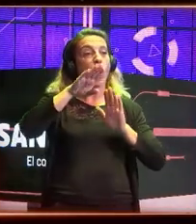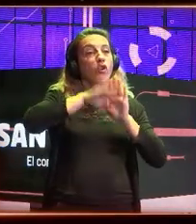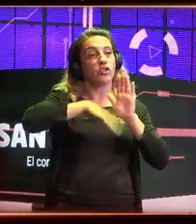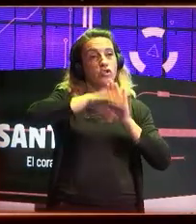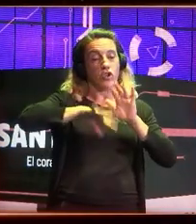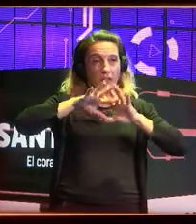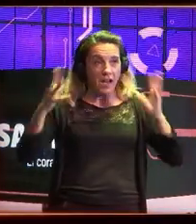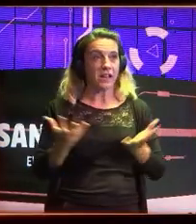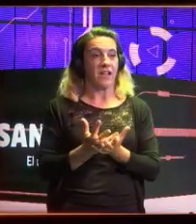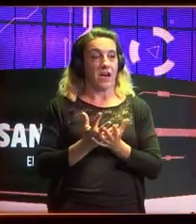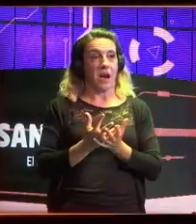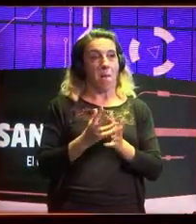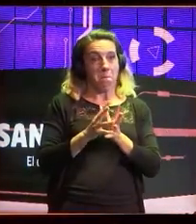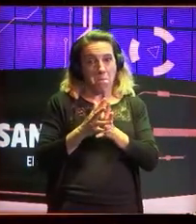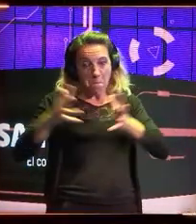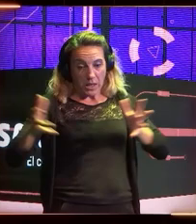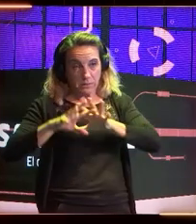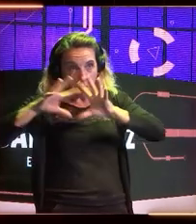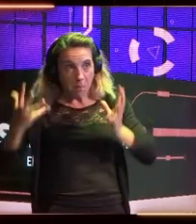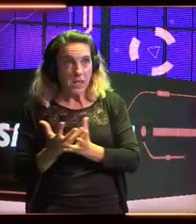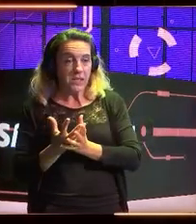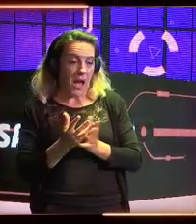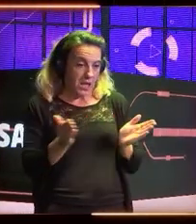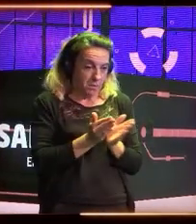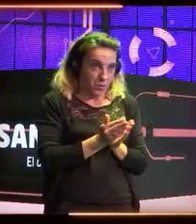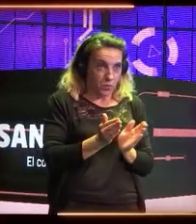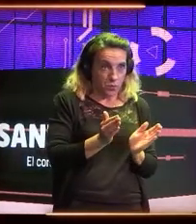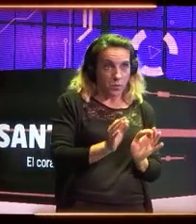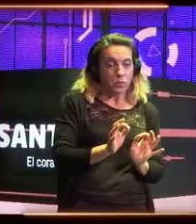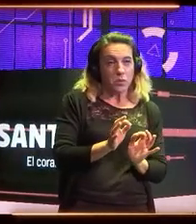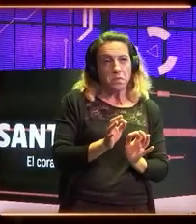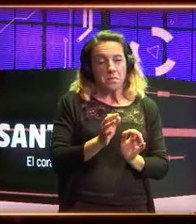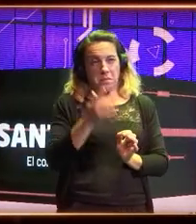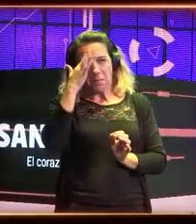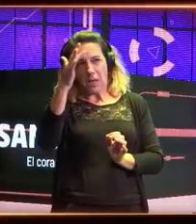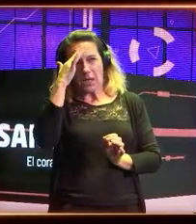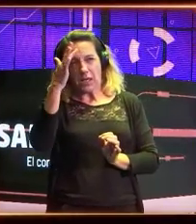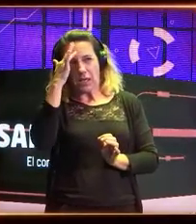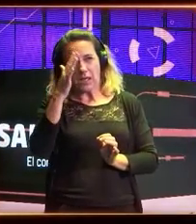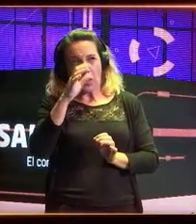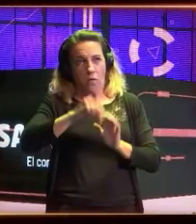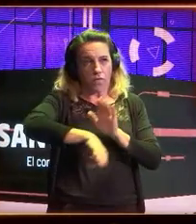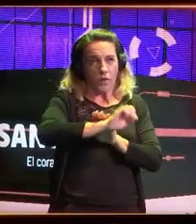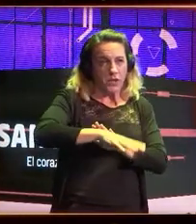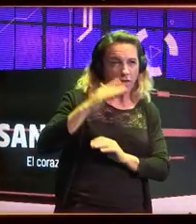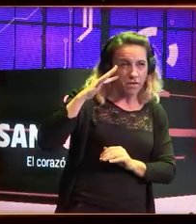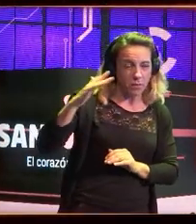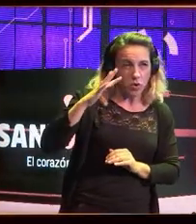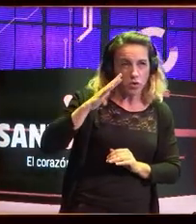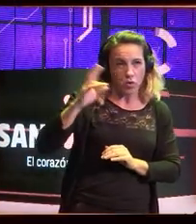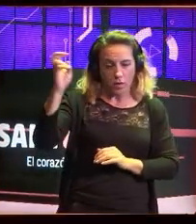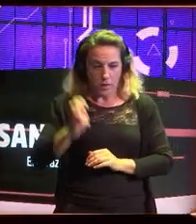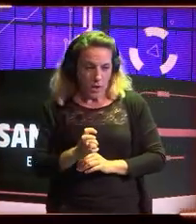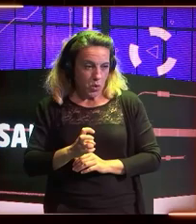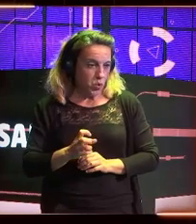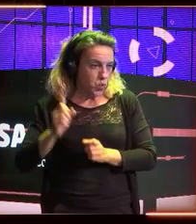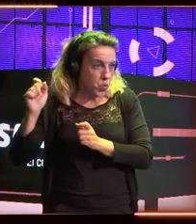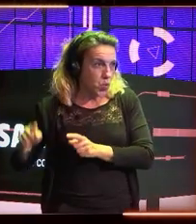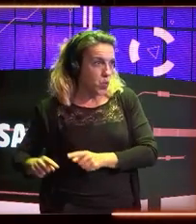poco espacio Pero qué pasa si tomamos la tierra Imagínate que viene una especie de Cristiano Ronaldo cósmico y viene la tierra y bien fuerte y